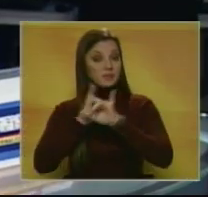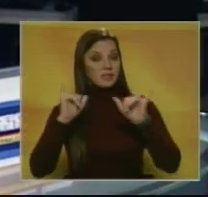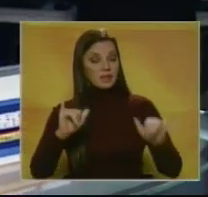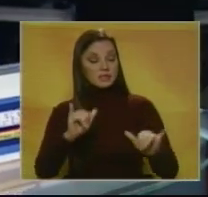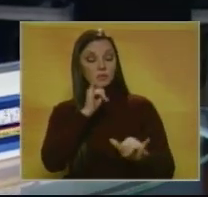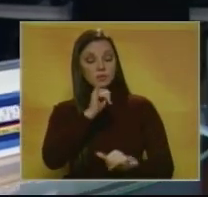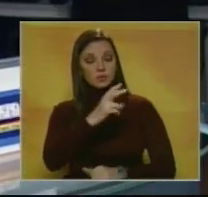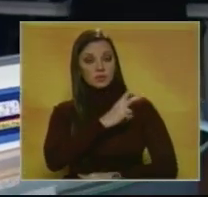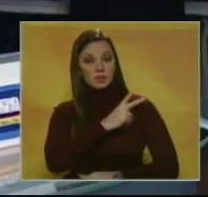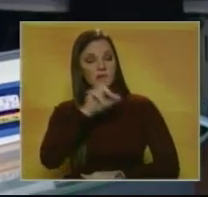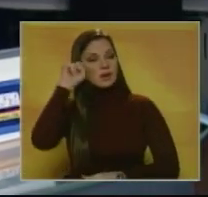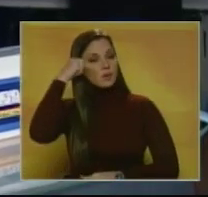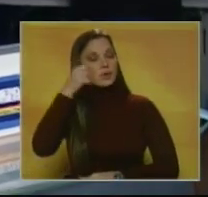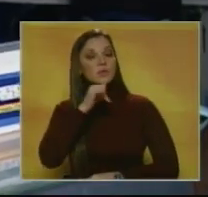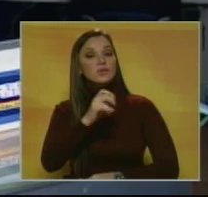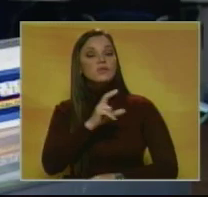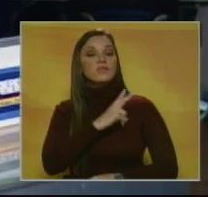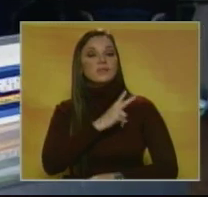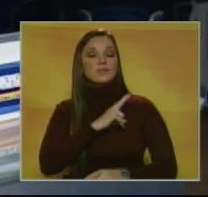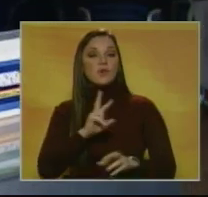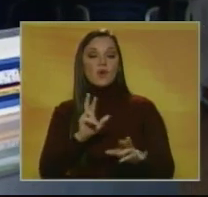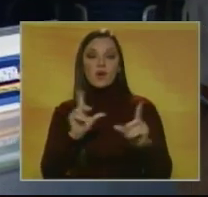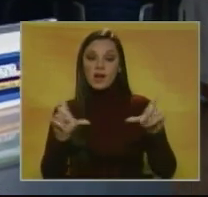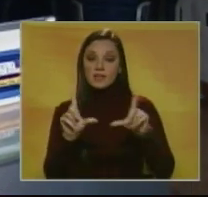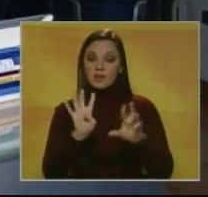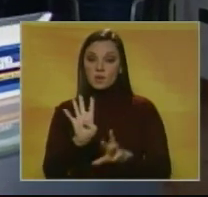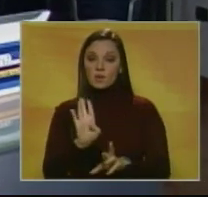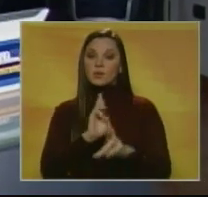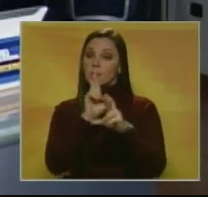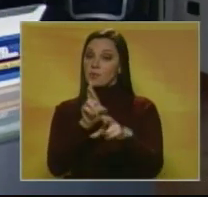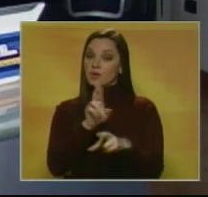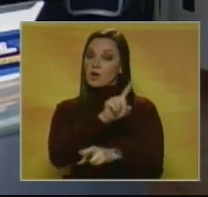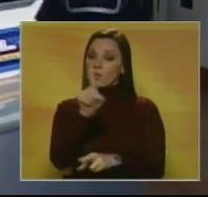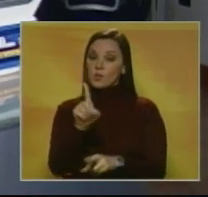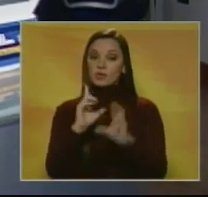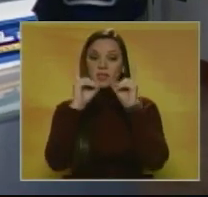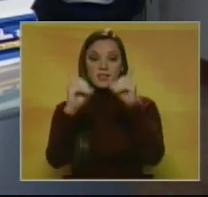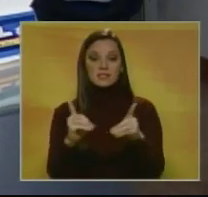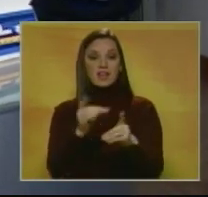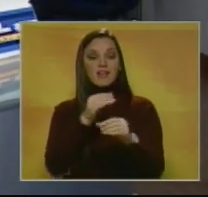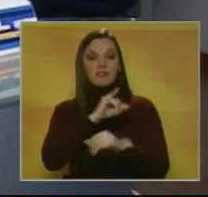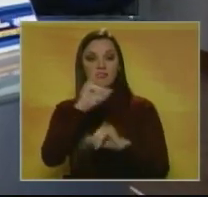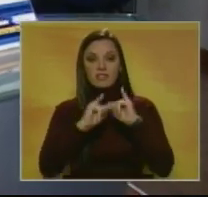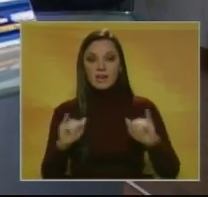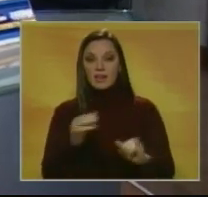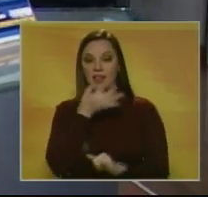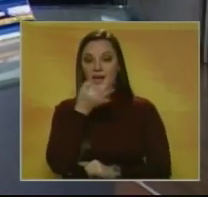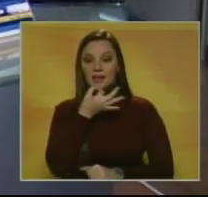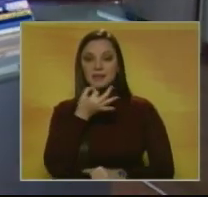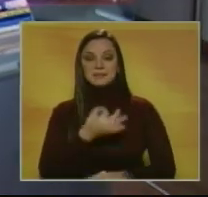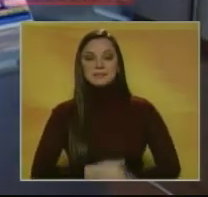a la presente emisión. Recuerde, Noticiero Venevisión Canal 4 reporta. Ustedes deciden. Feliz tarde.